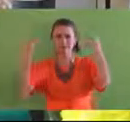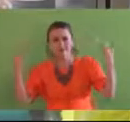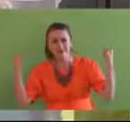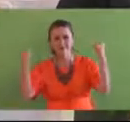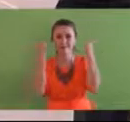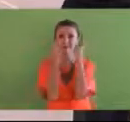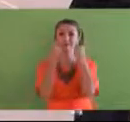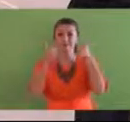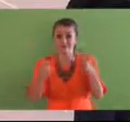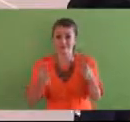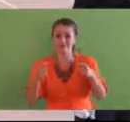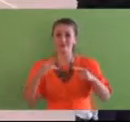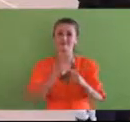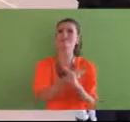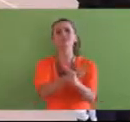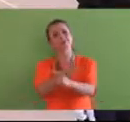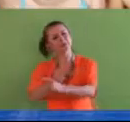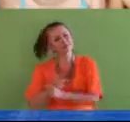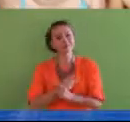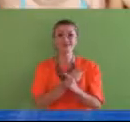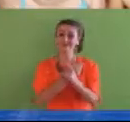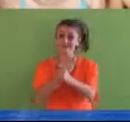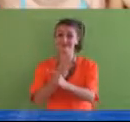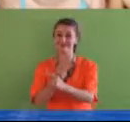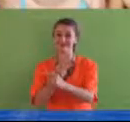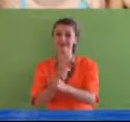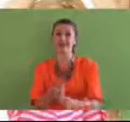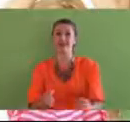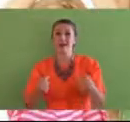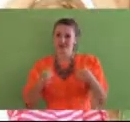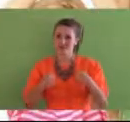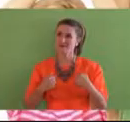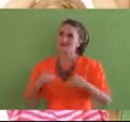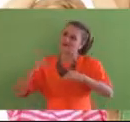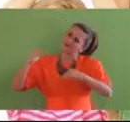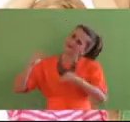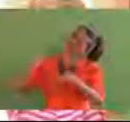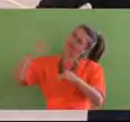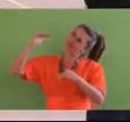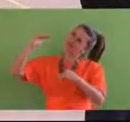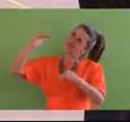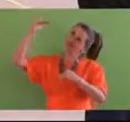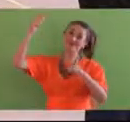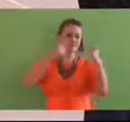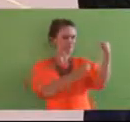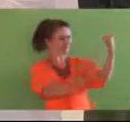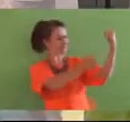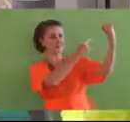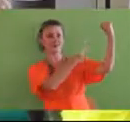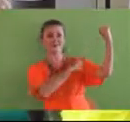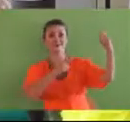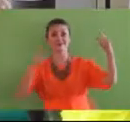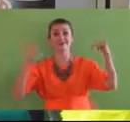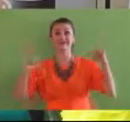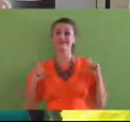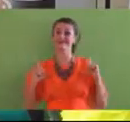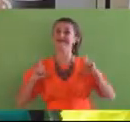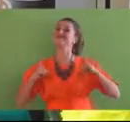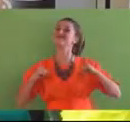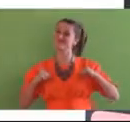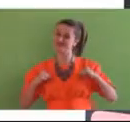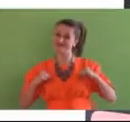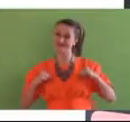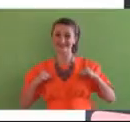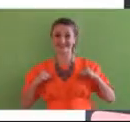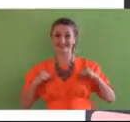El ejercicio y los buenos cuidados te harán crecer muy fuerte y